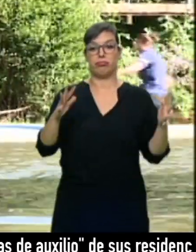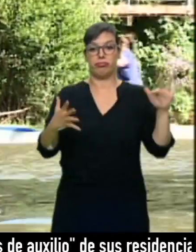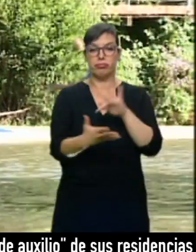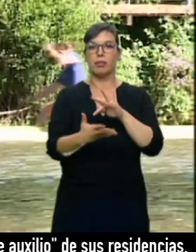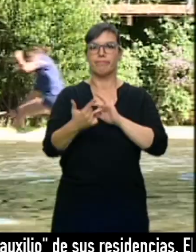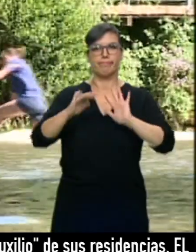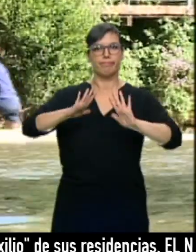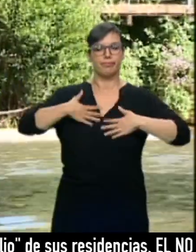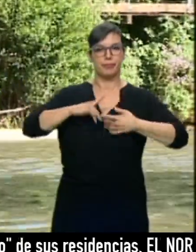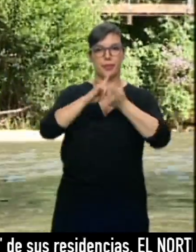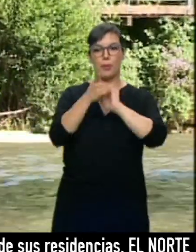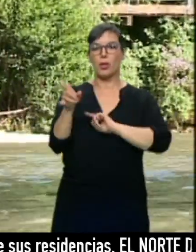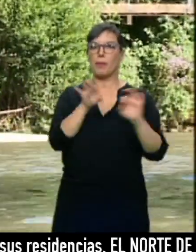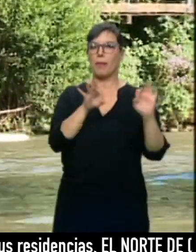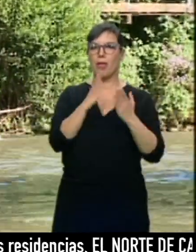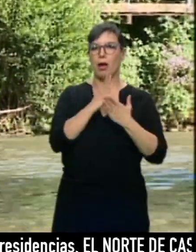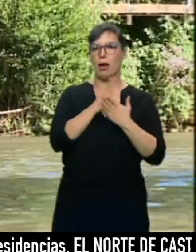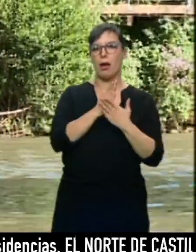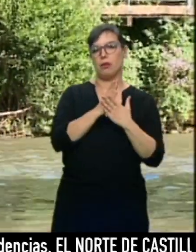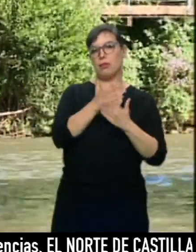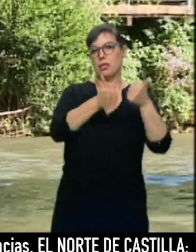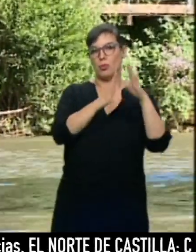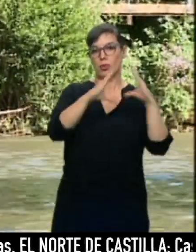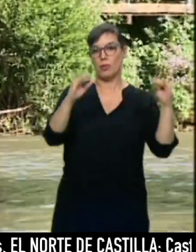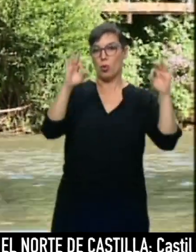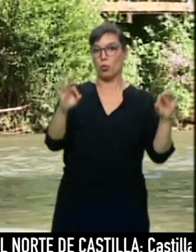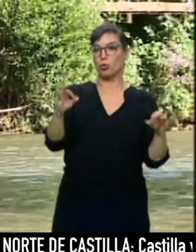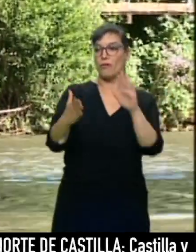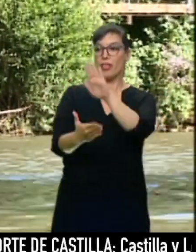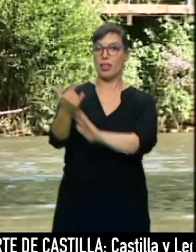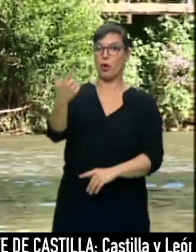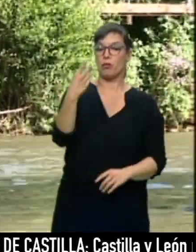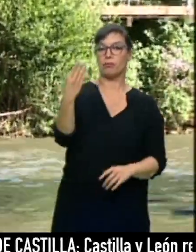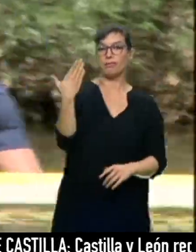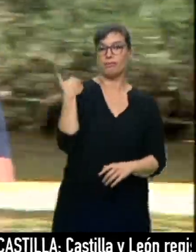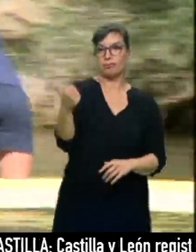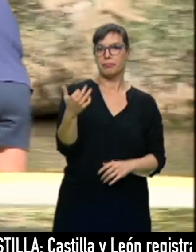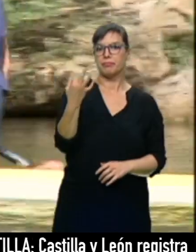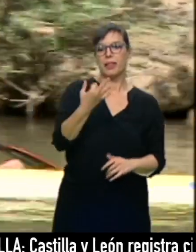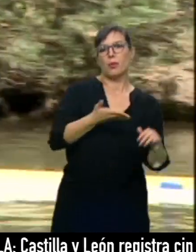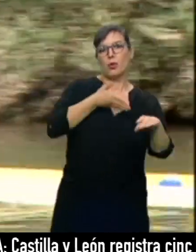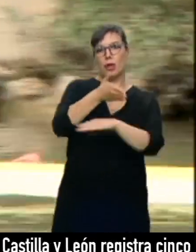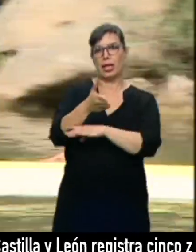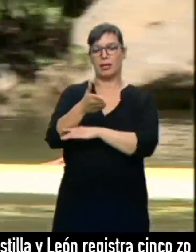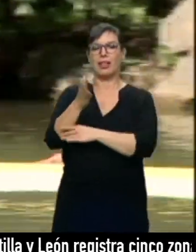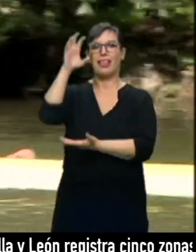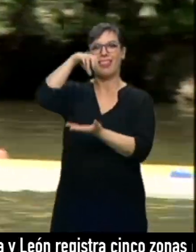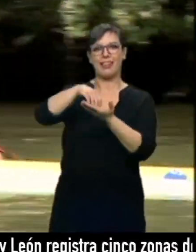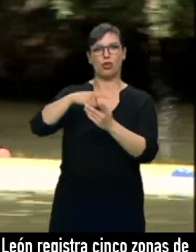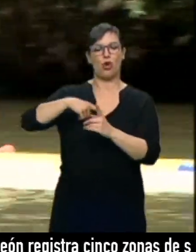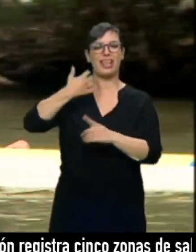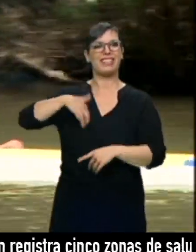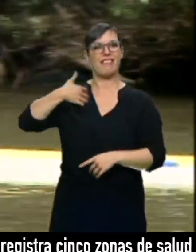preparando los exámenes de la universidad cuando la Federación le notificó que tenía que desplazarse al Centro de Alto Rendimiento de